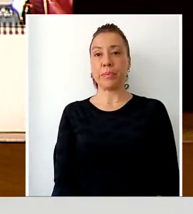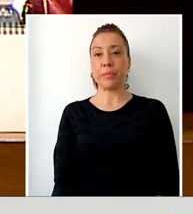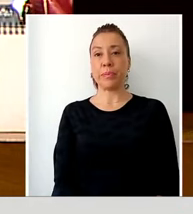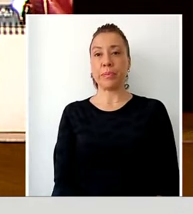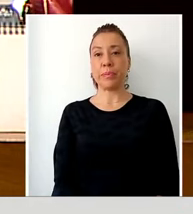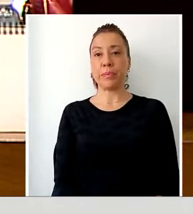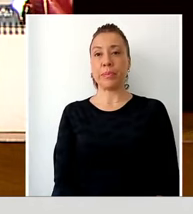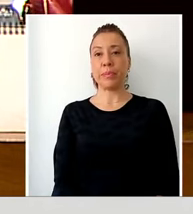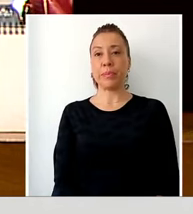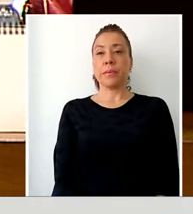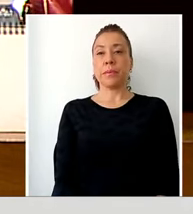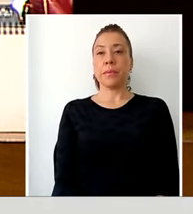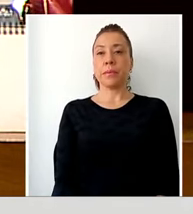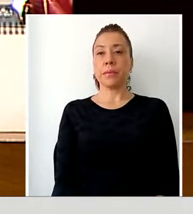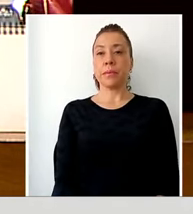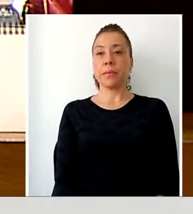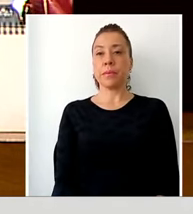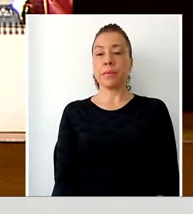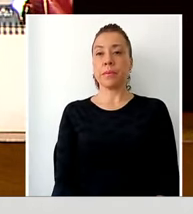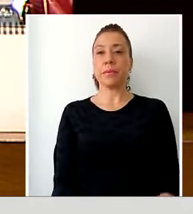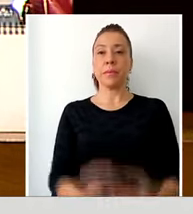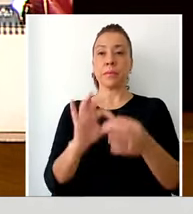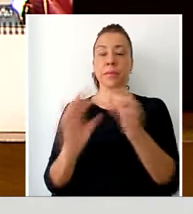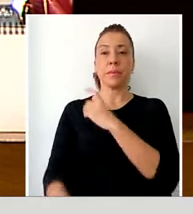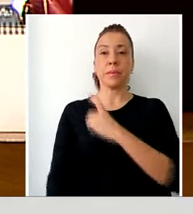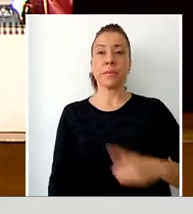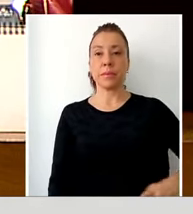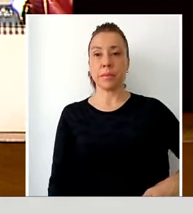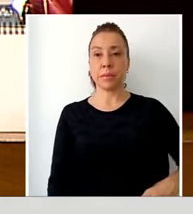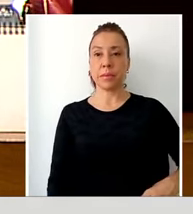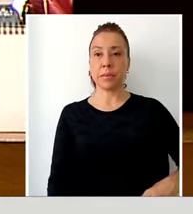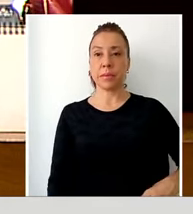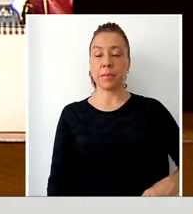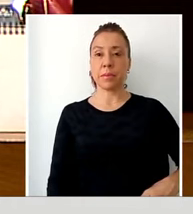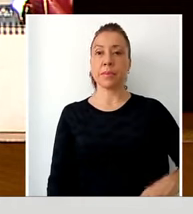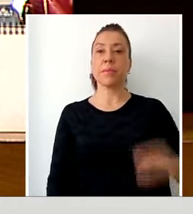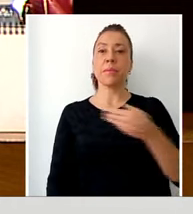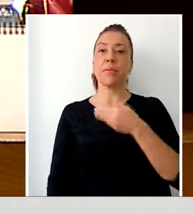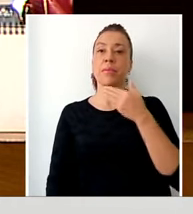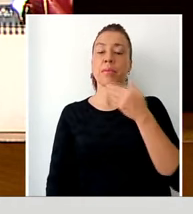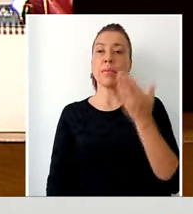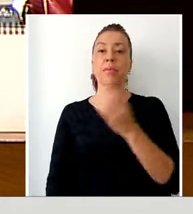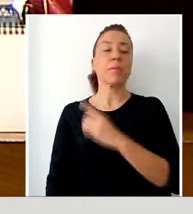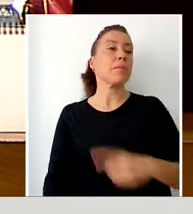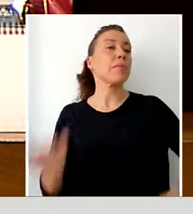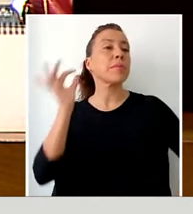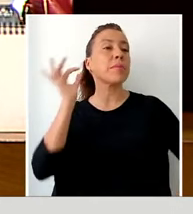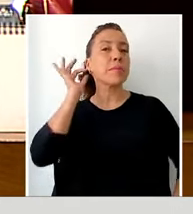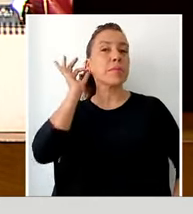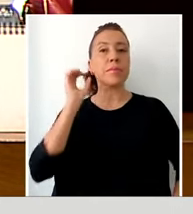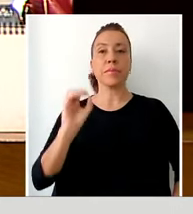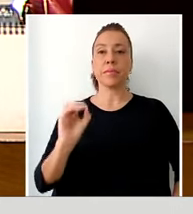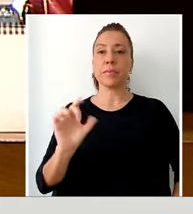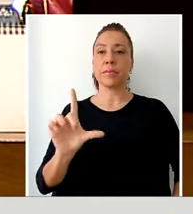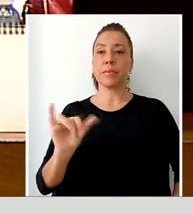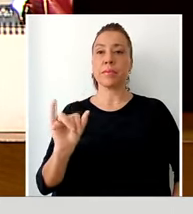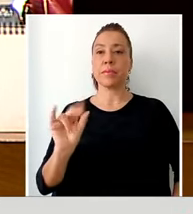Muchas gracias diputado a continuación Le ofrezco la palabra la diputada Erika Olivera